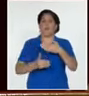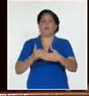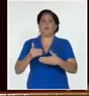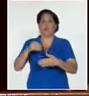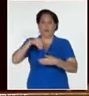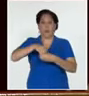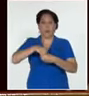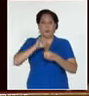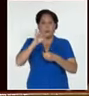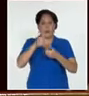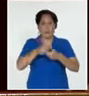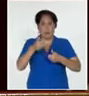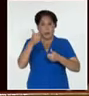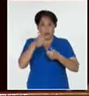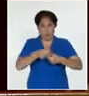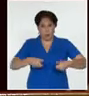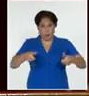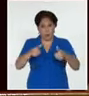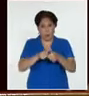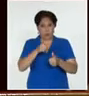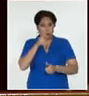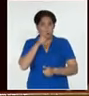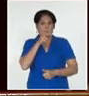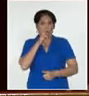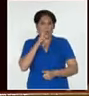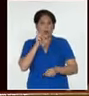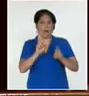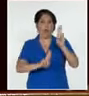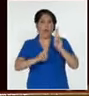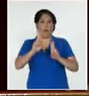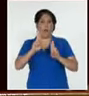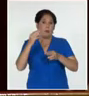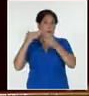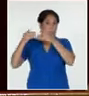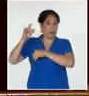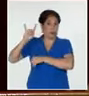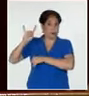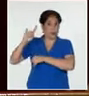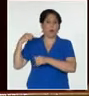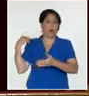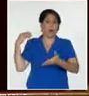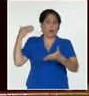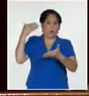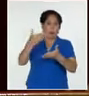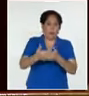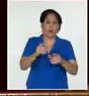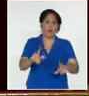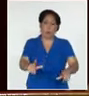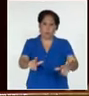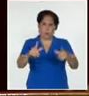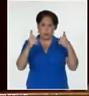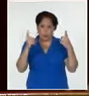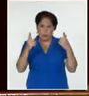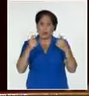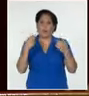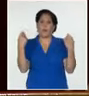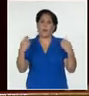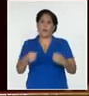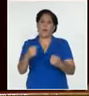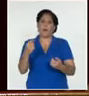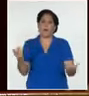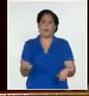10º Congreso diera seguimiento a los acuerdos del 9º y a los objetivos y acciones contenidas en la estrategia de